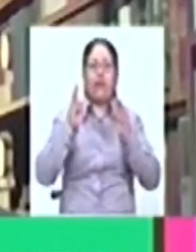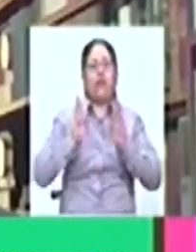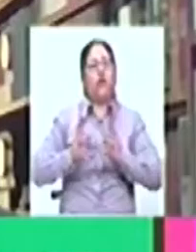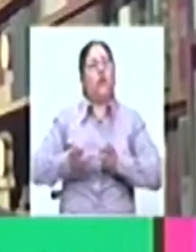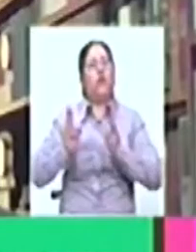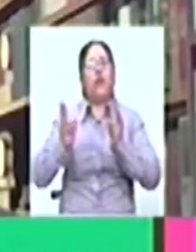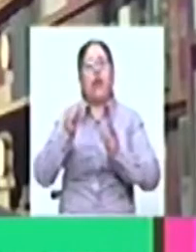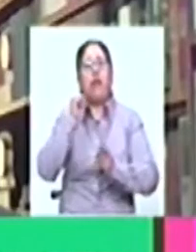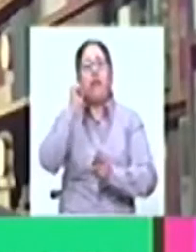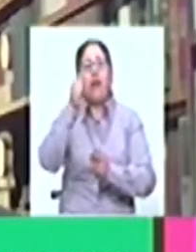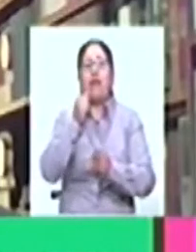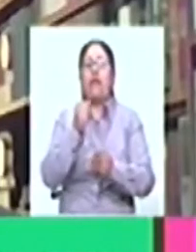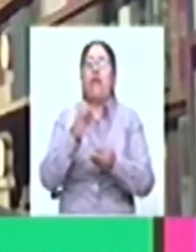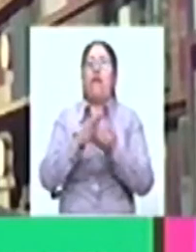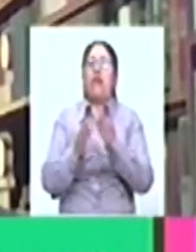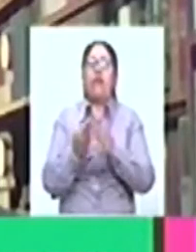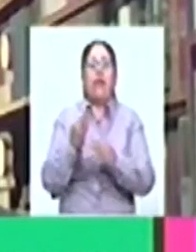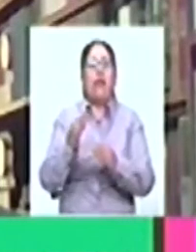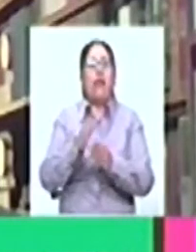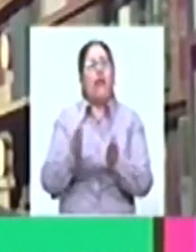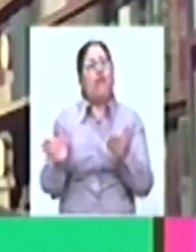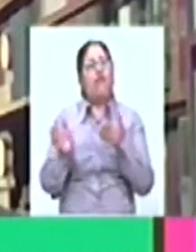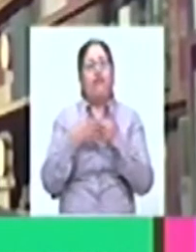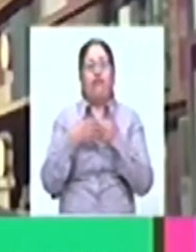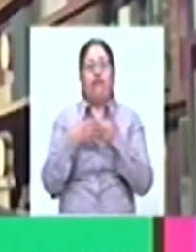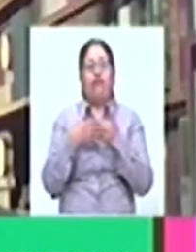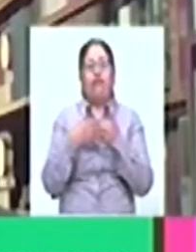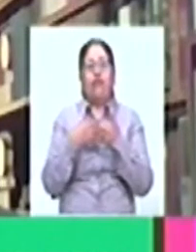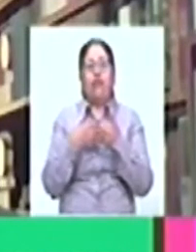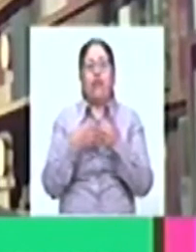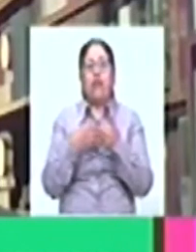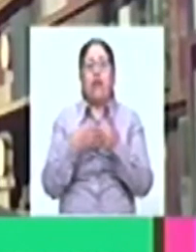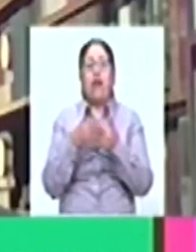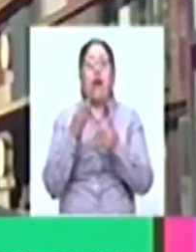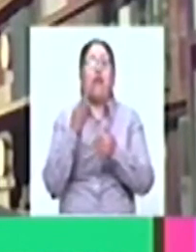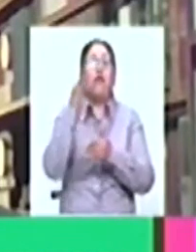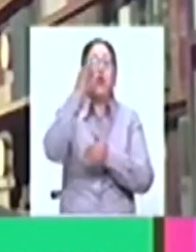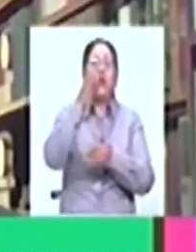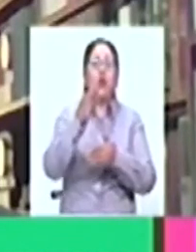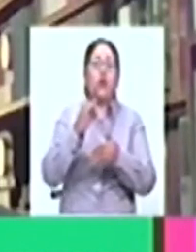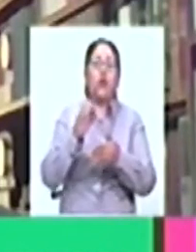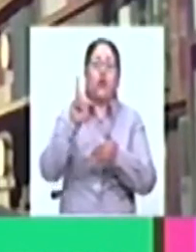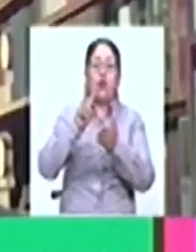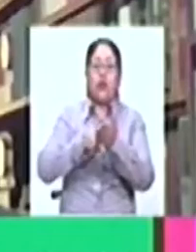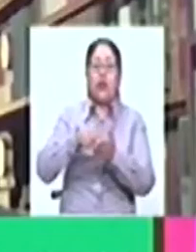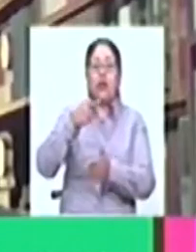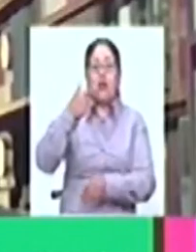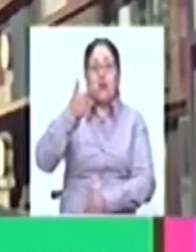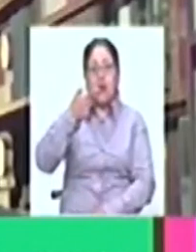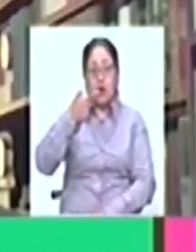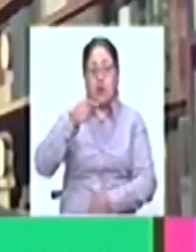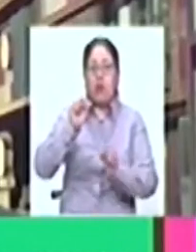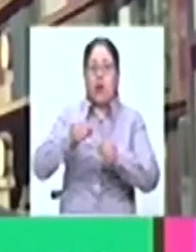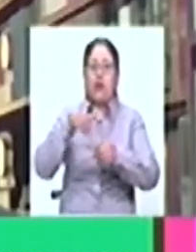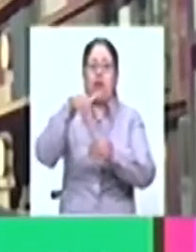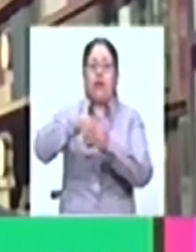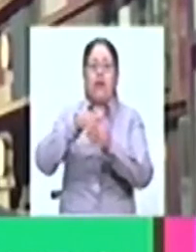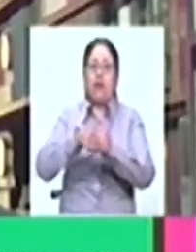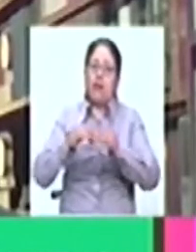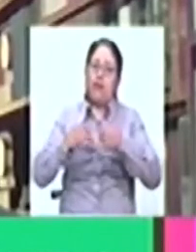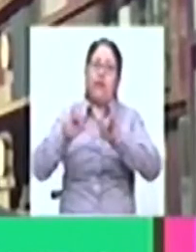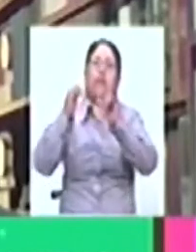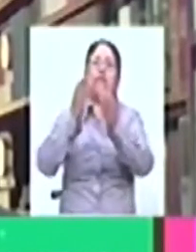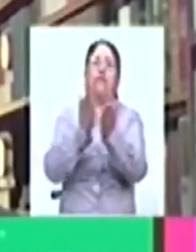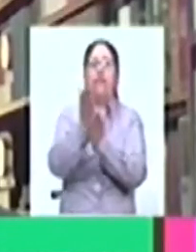día de mañana para poder participar en la elección y de esta manera contribuir a la consolidación de la democracia